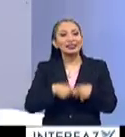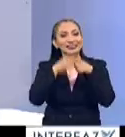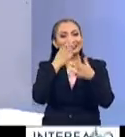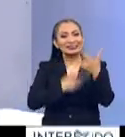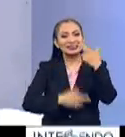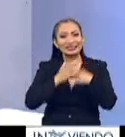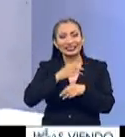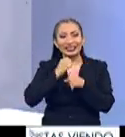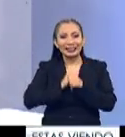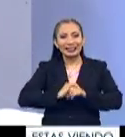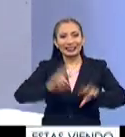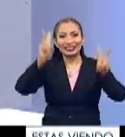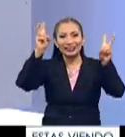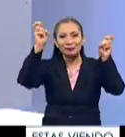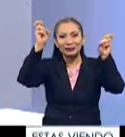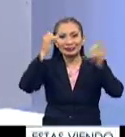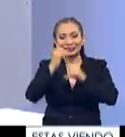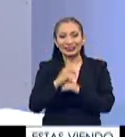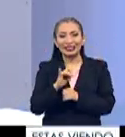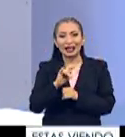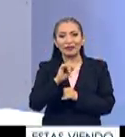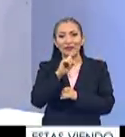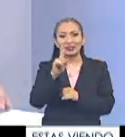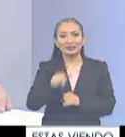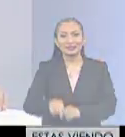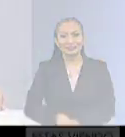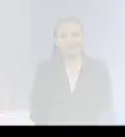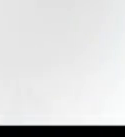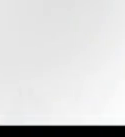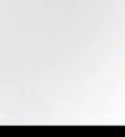pausa, regresamos con más temas. Interfaz.